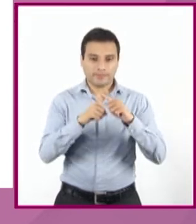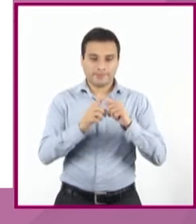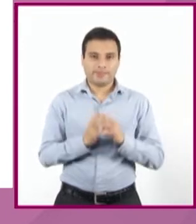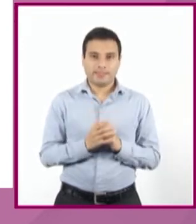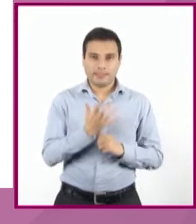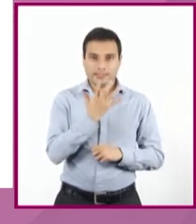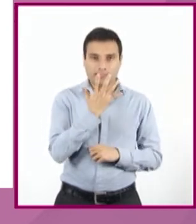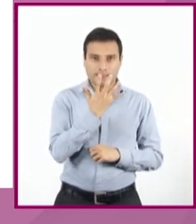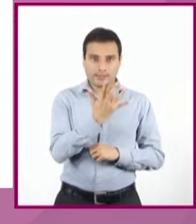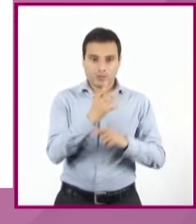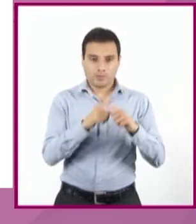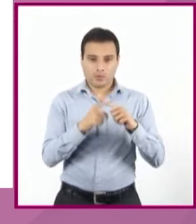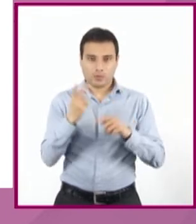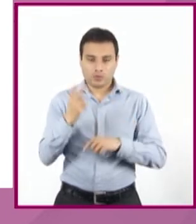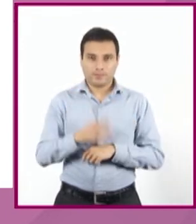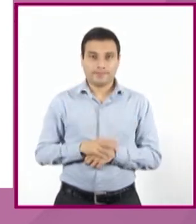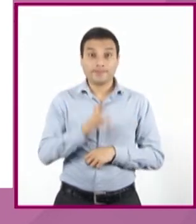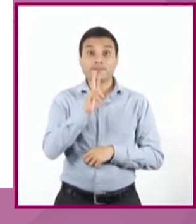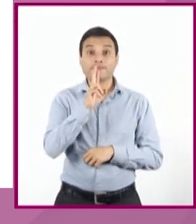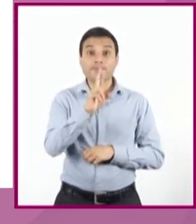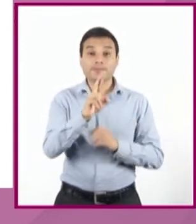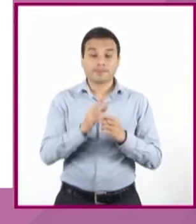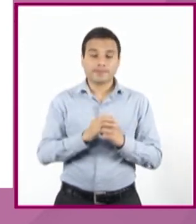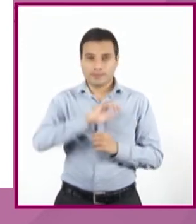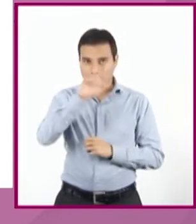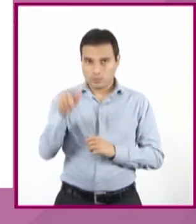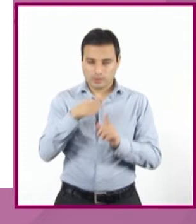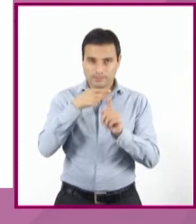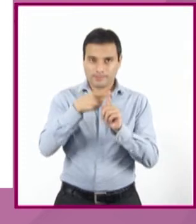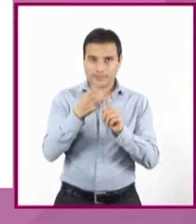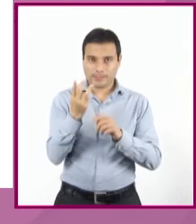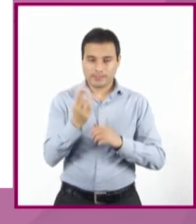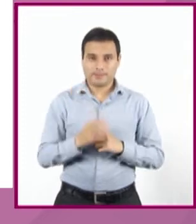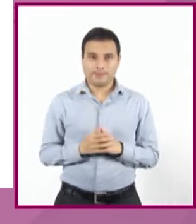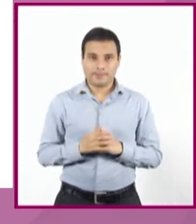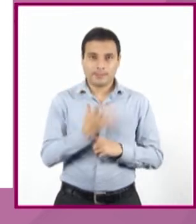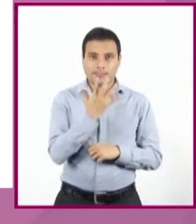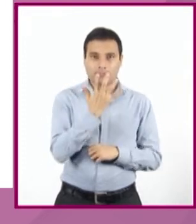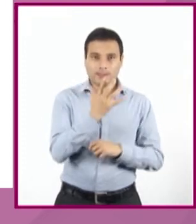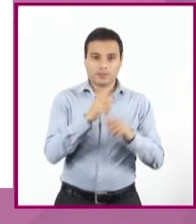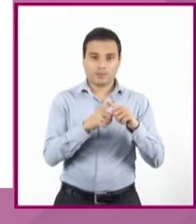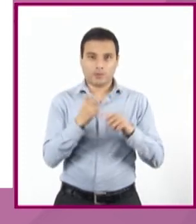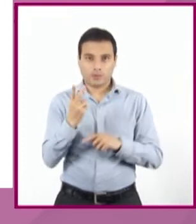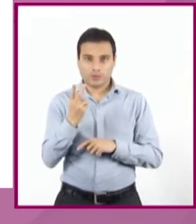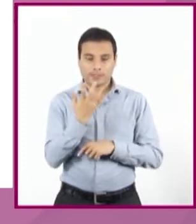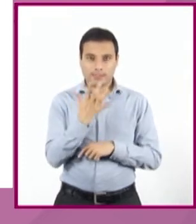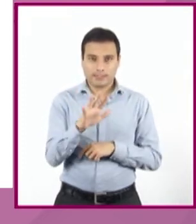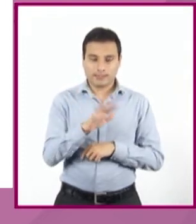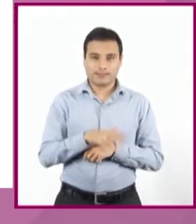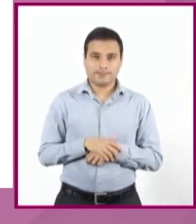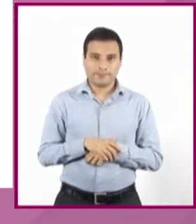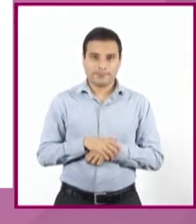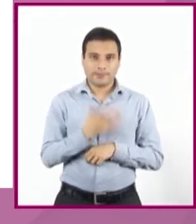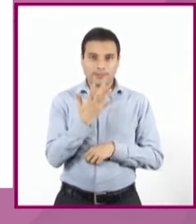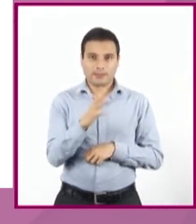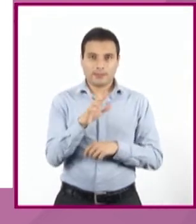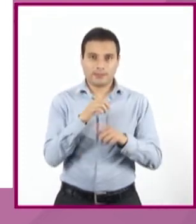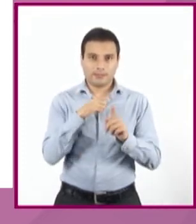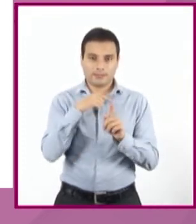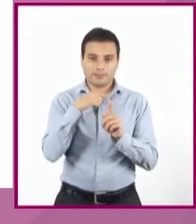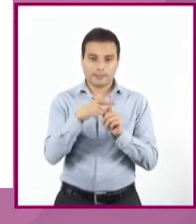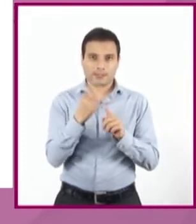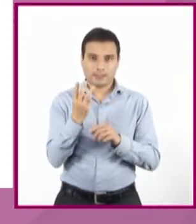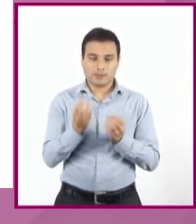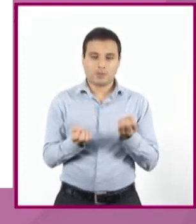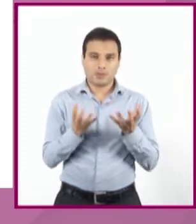por 2 y el resultado le sumamos 3. 5 por 2 es igual a 10, más 3